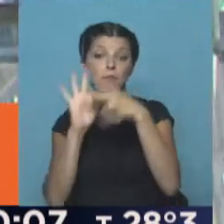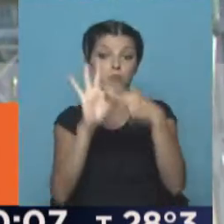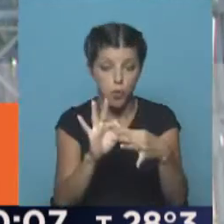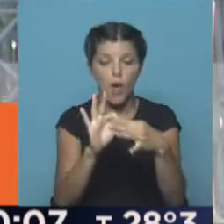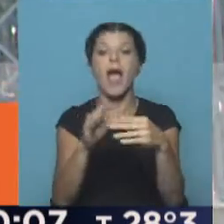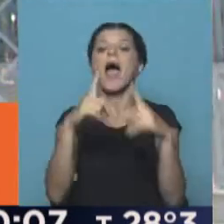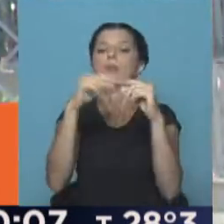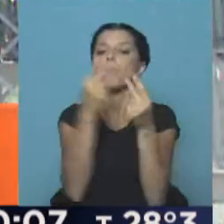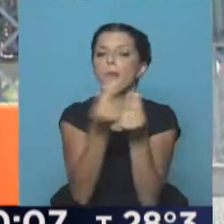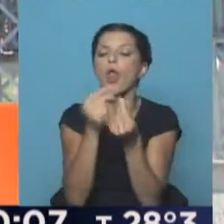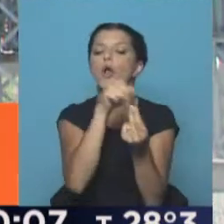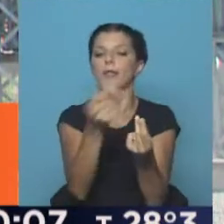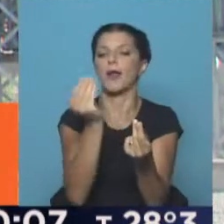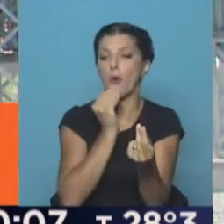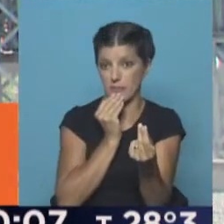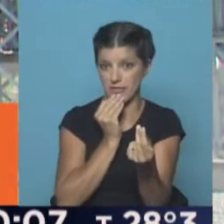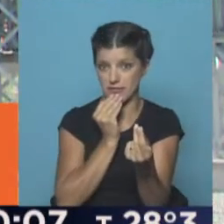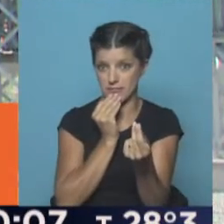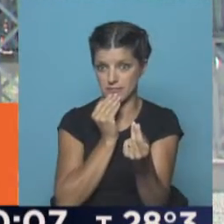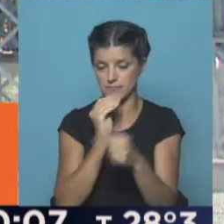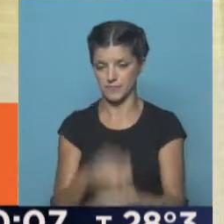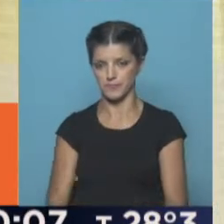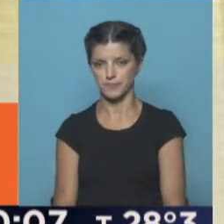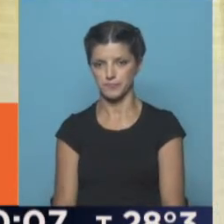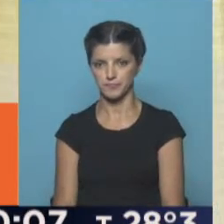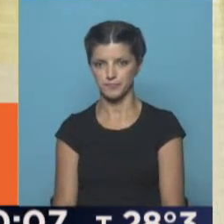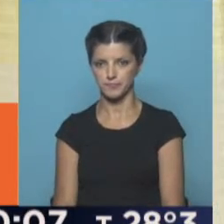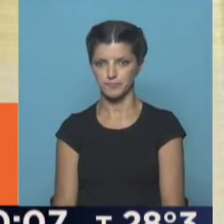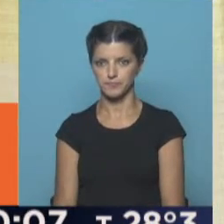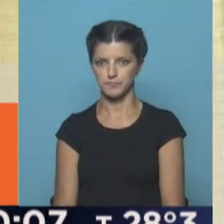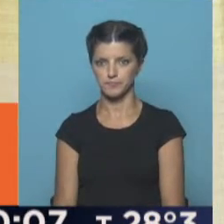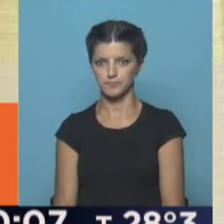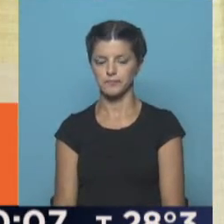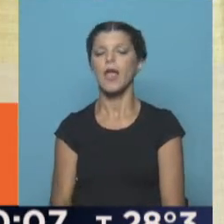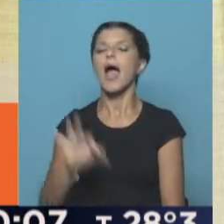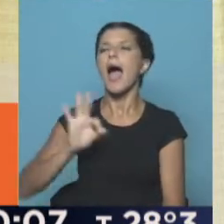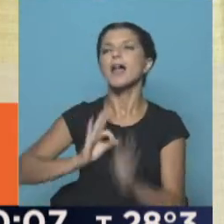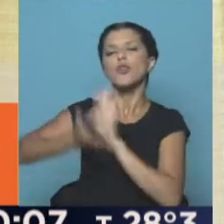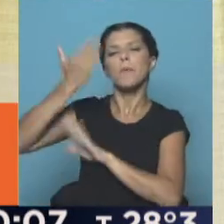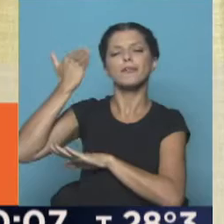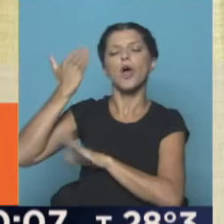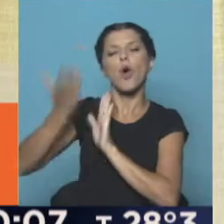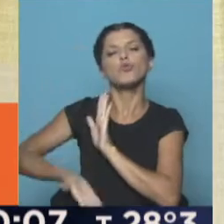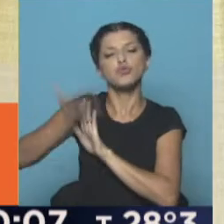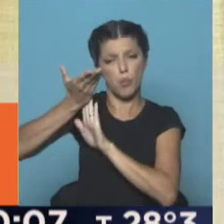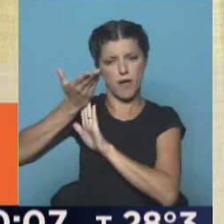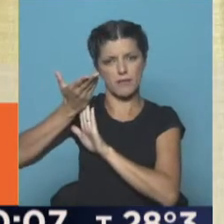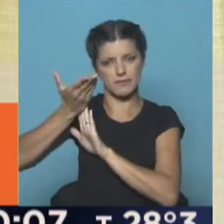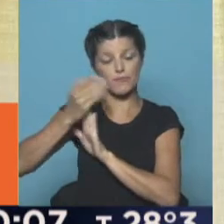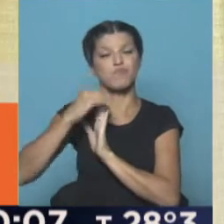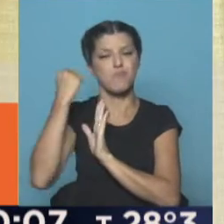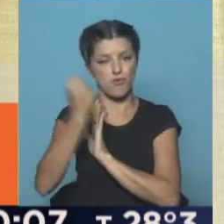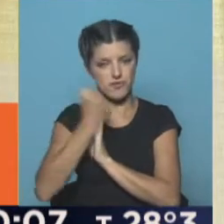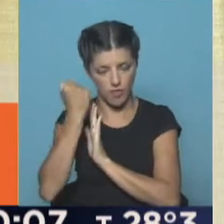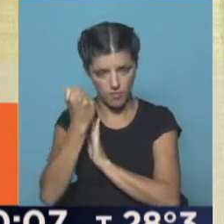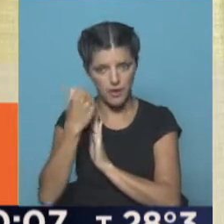alimentos destino principal de los gastos de estos hogares el aumento del tarifazo del año pasado fue muy significativo sobre